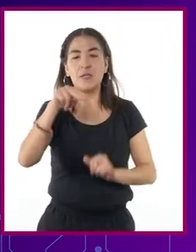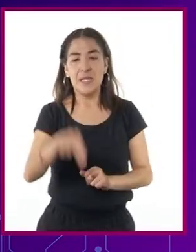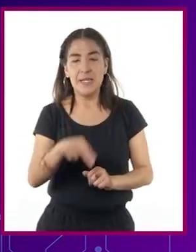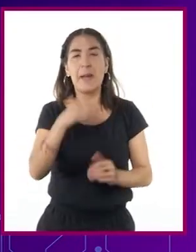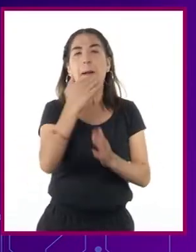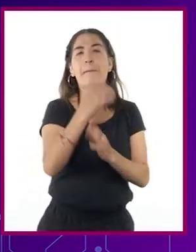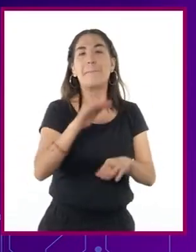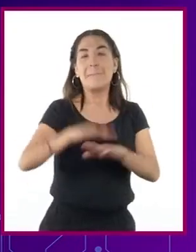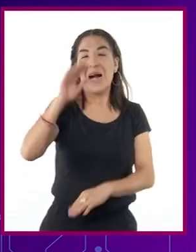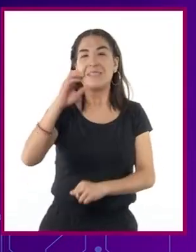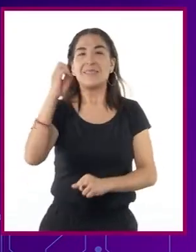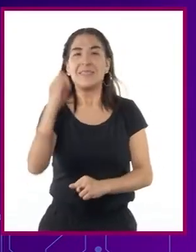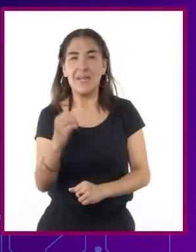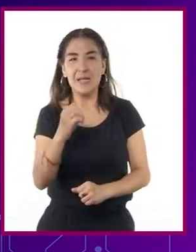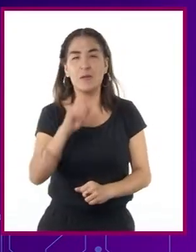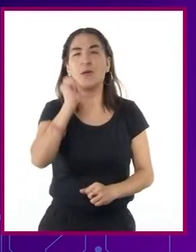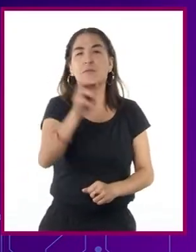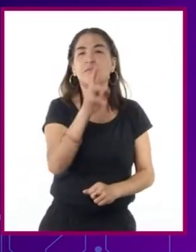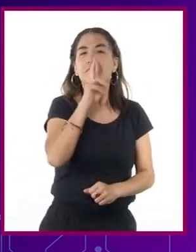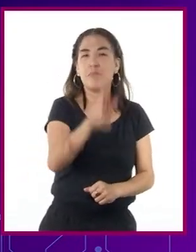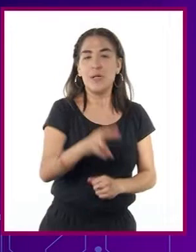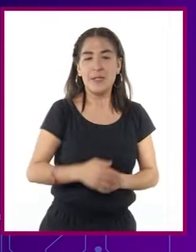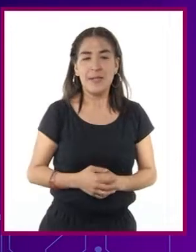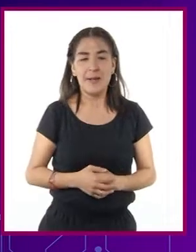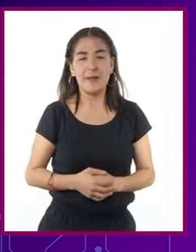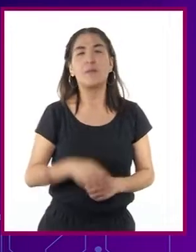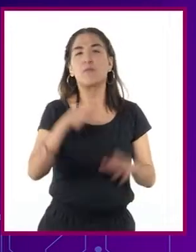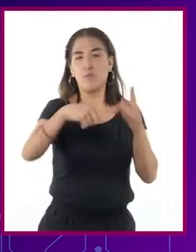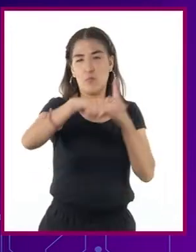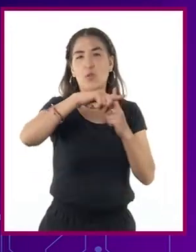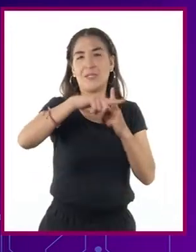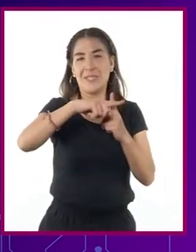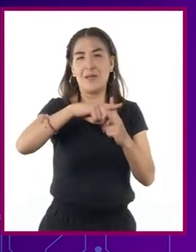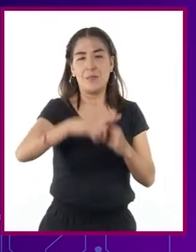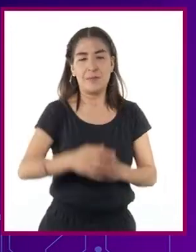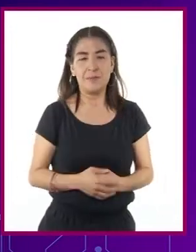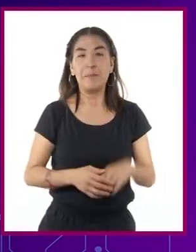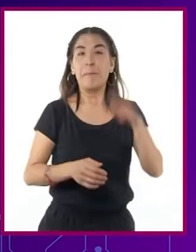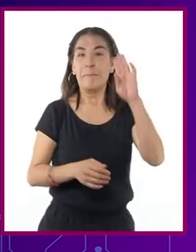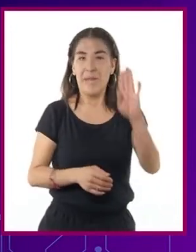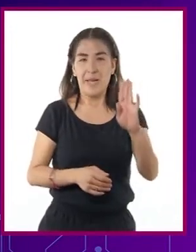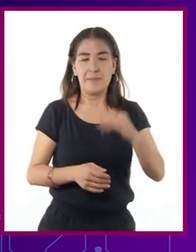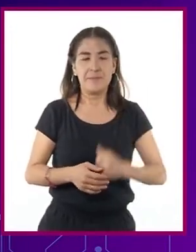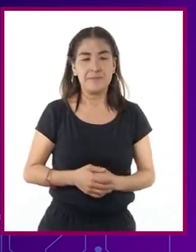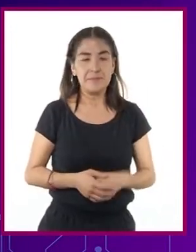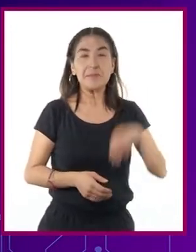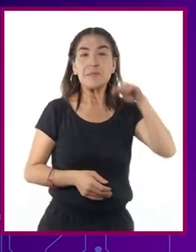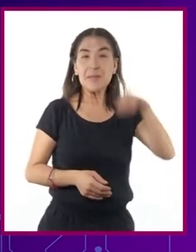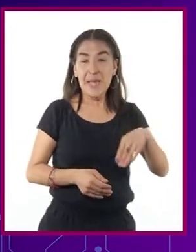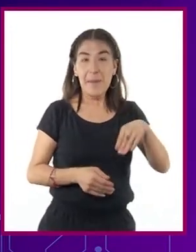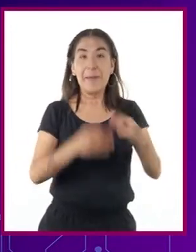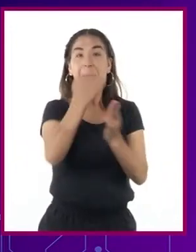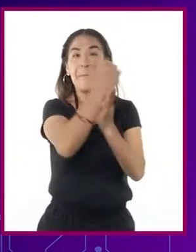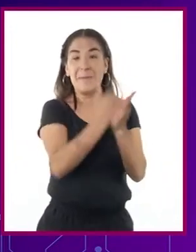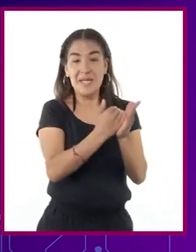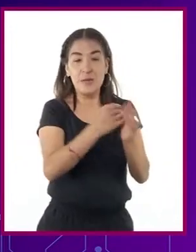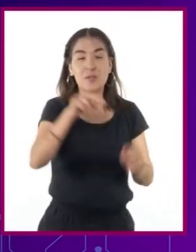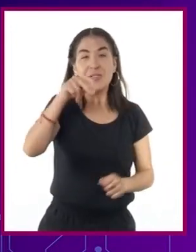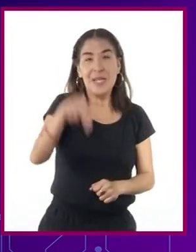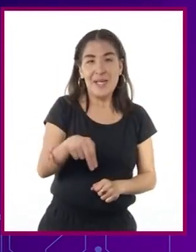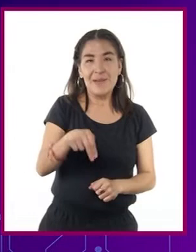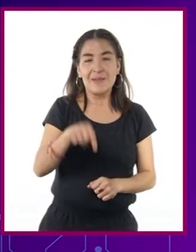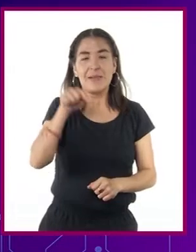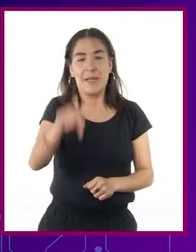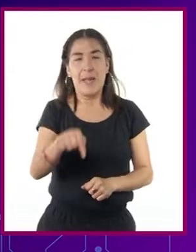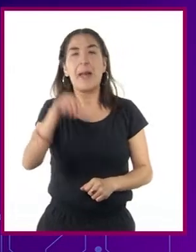que 0, es decir, el resultado es un exponente positivo. Inciso B. Si m es menor que n,